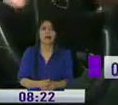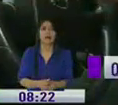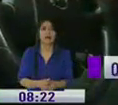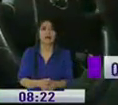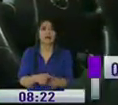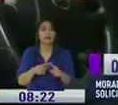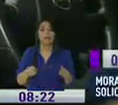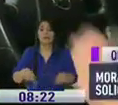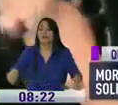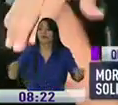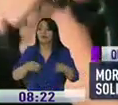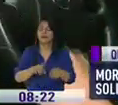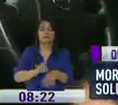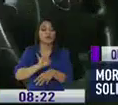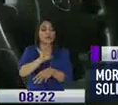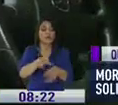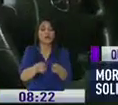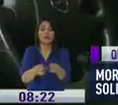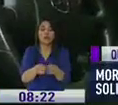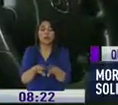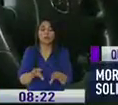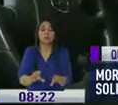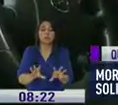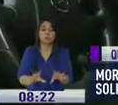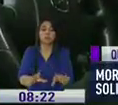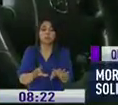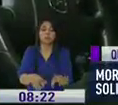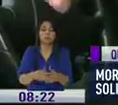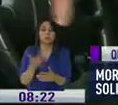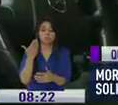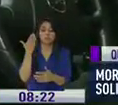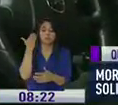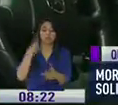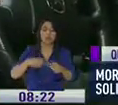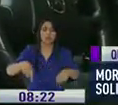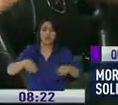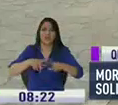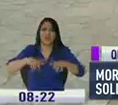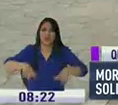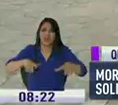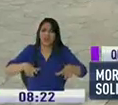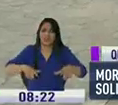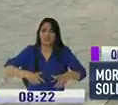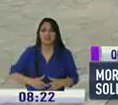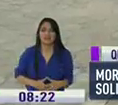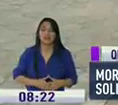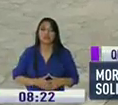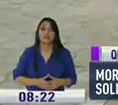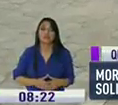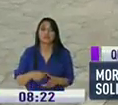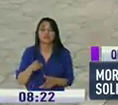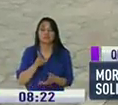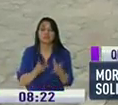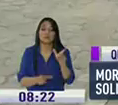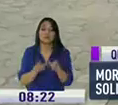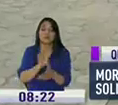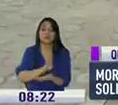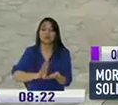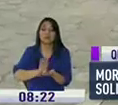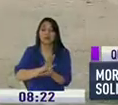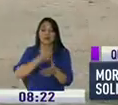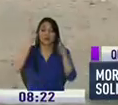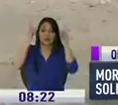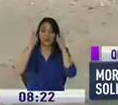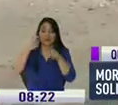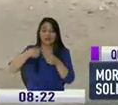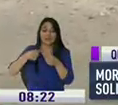del resto queda como esponja. Antes de ayer hubo un hueco inmenso ahí. La solicitud del barrio Reino de Quito en el sector de la Mena 2 al